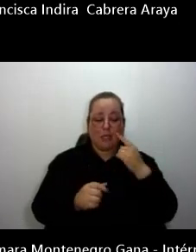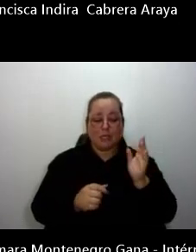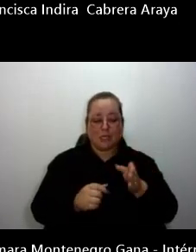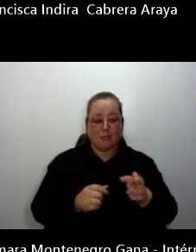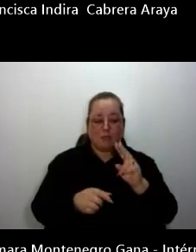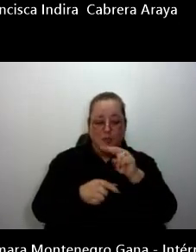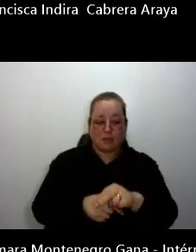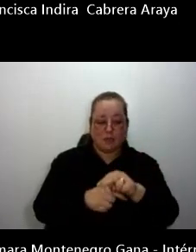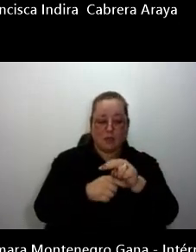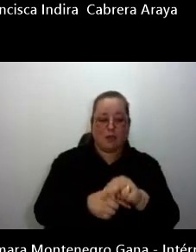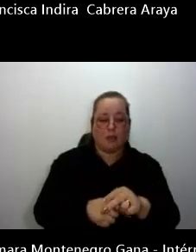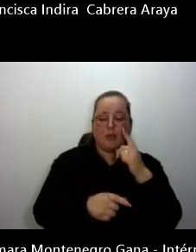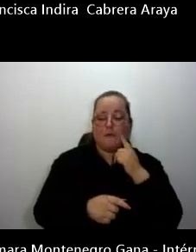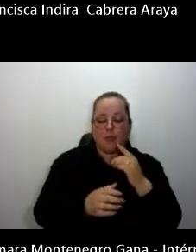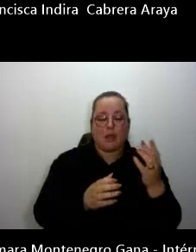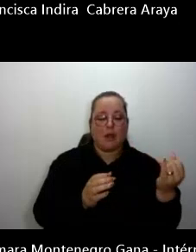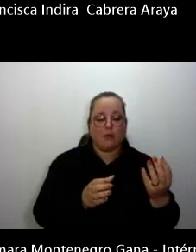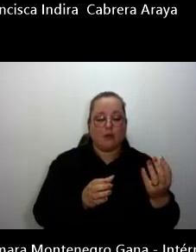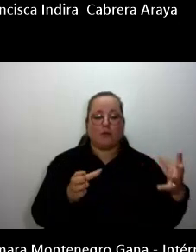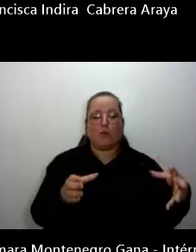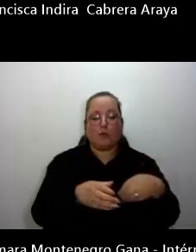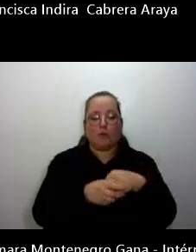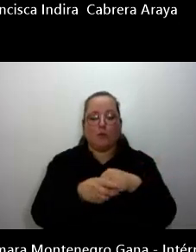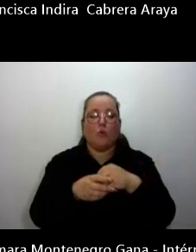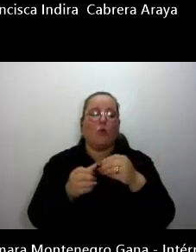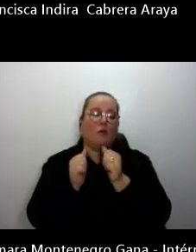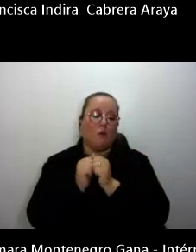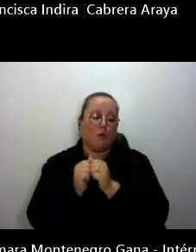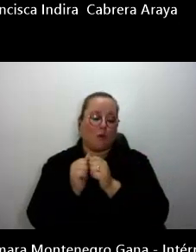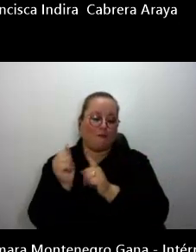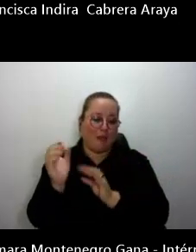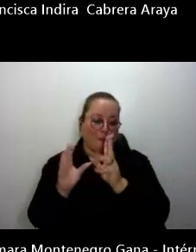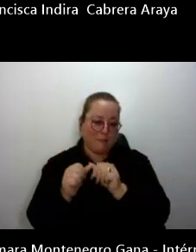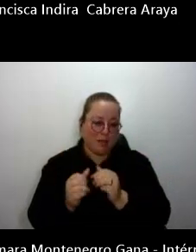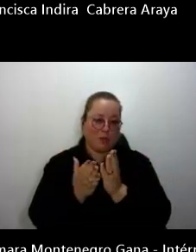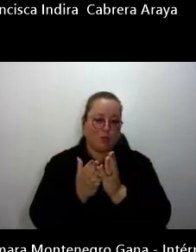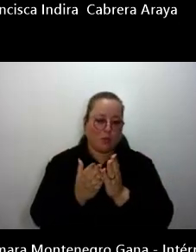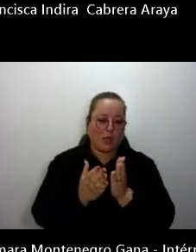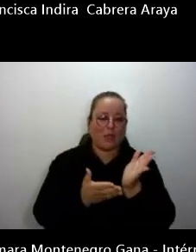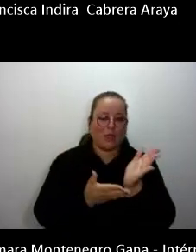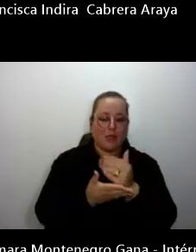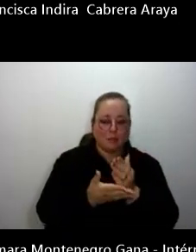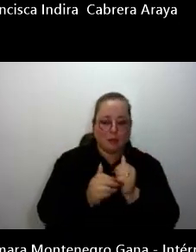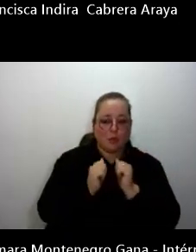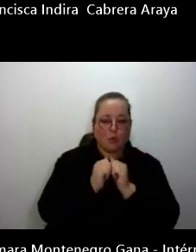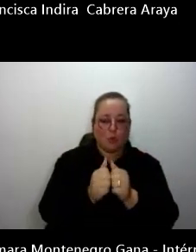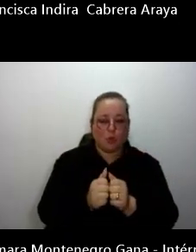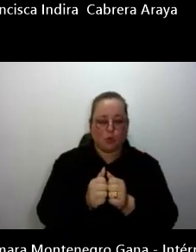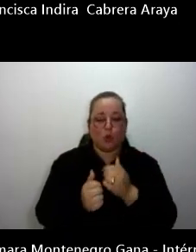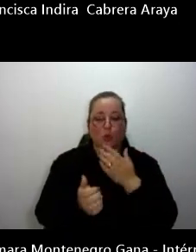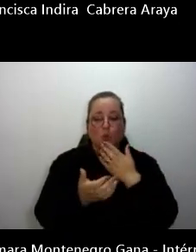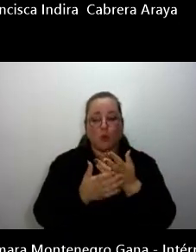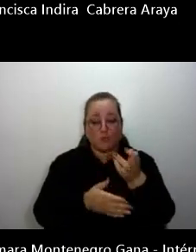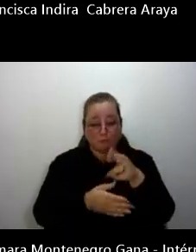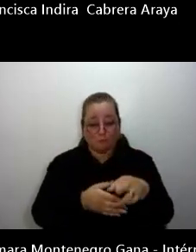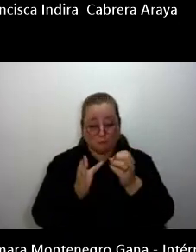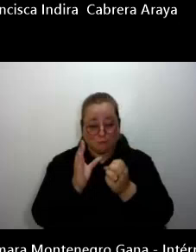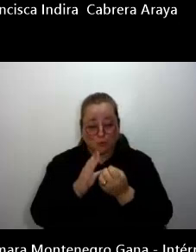a la familia, incorporar al estudiante en la actualización del plan. Y cada vez que se actualice, ¿verdad? Tener que darlo a